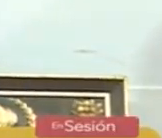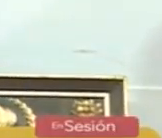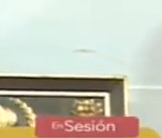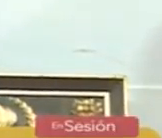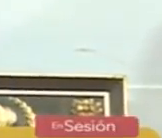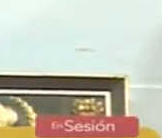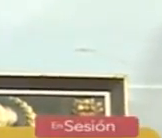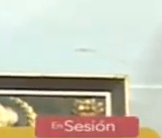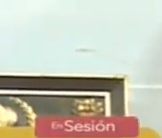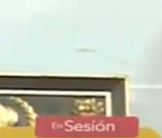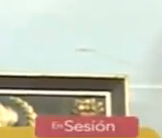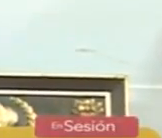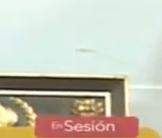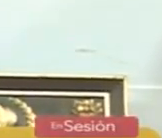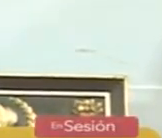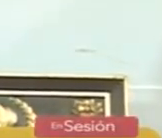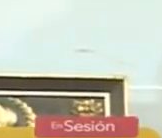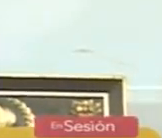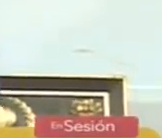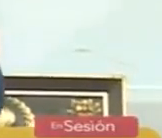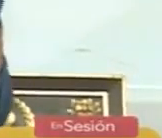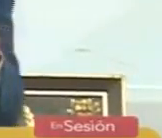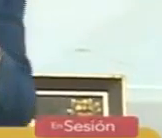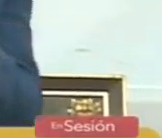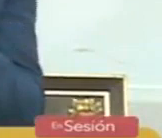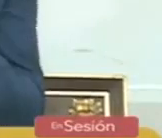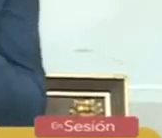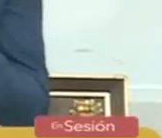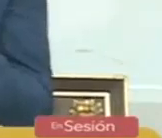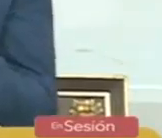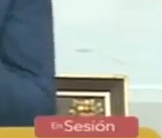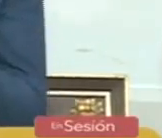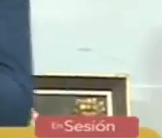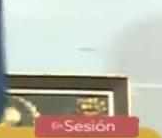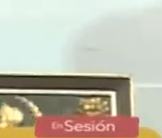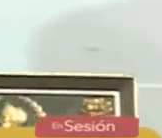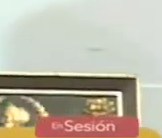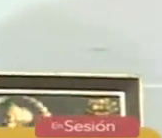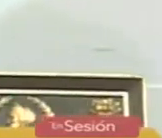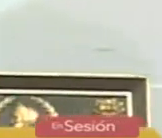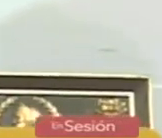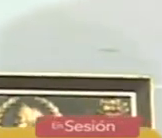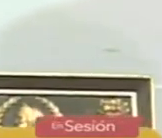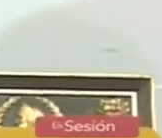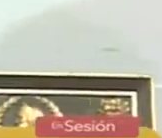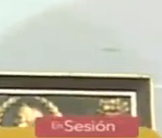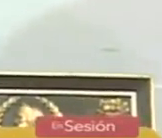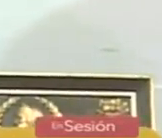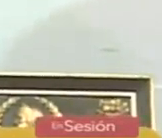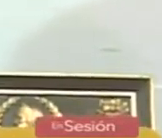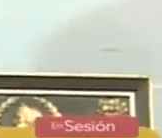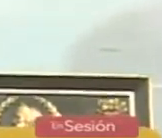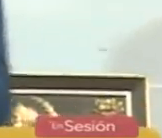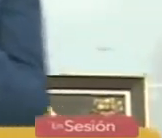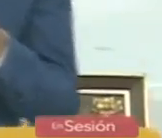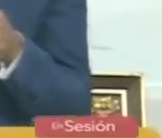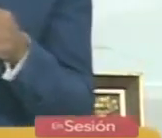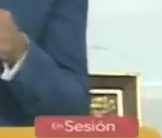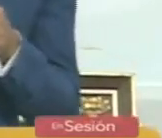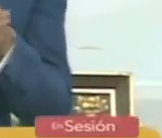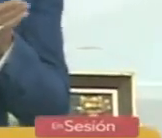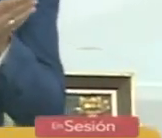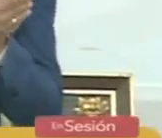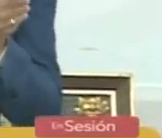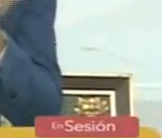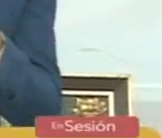vendió ese avión a Irán. Y a su vez Irán le vendió el avión a Venezuela, cosa que es una operación,